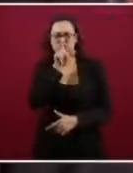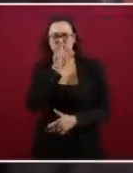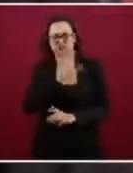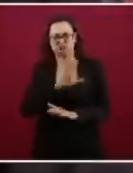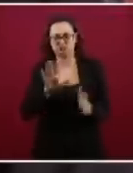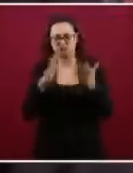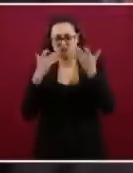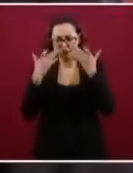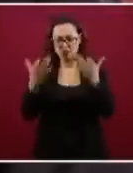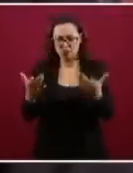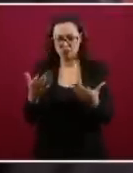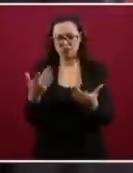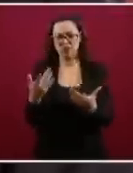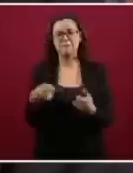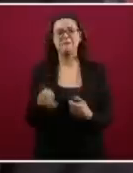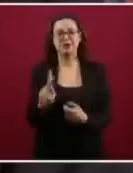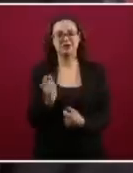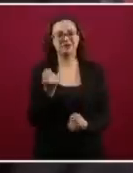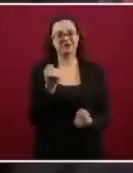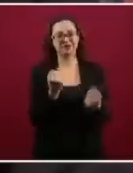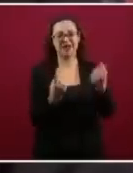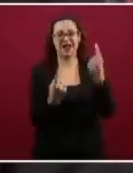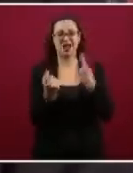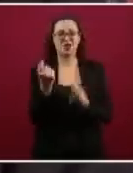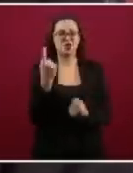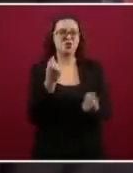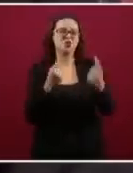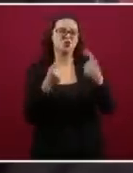aunque quisieron algunos